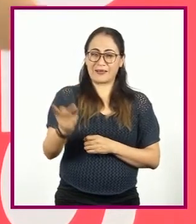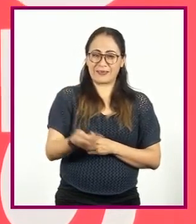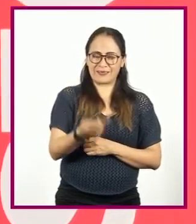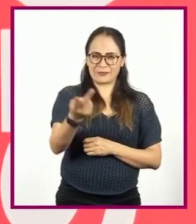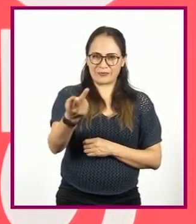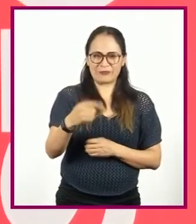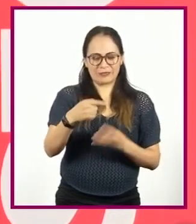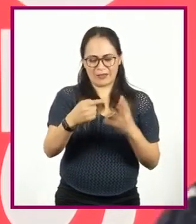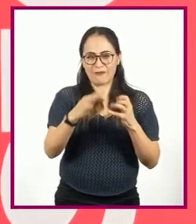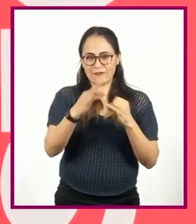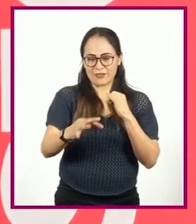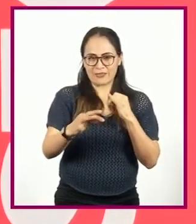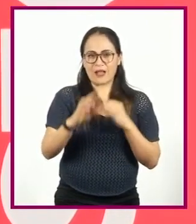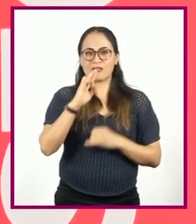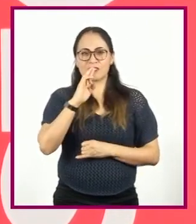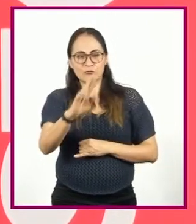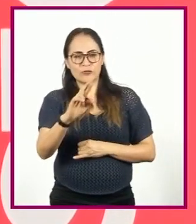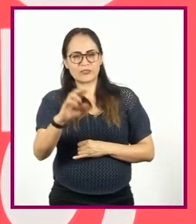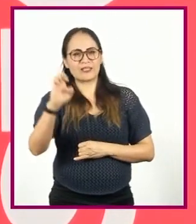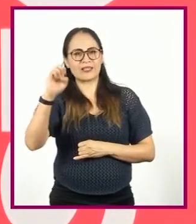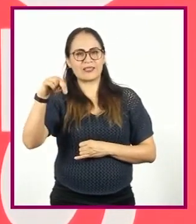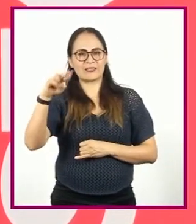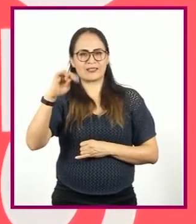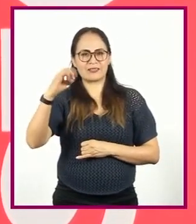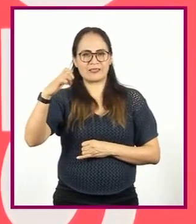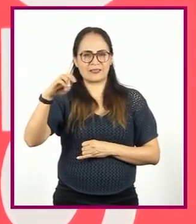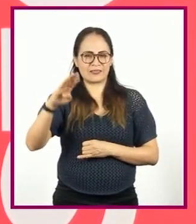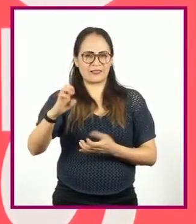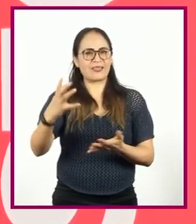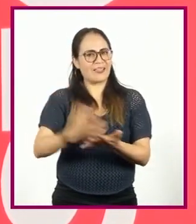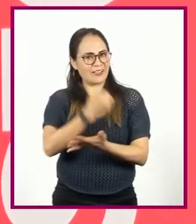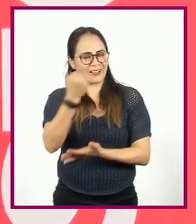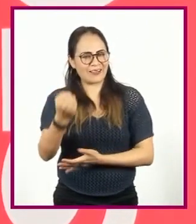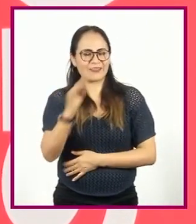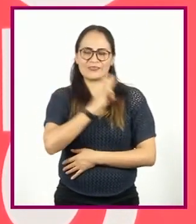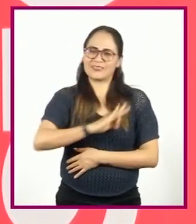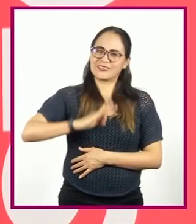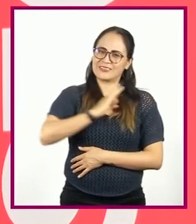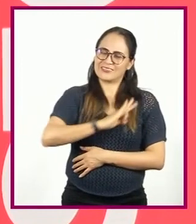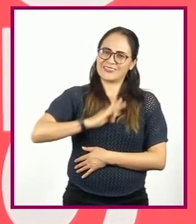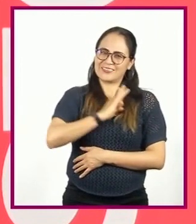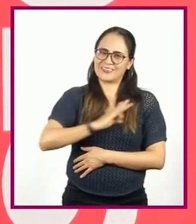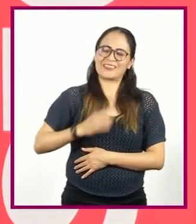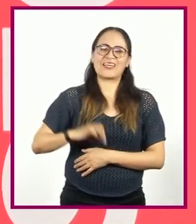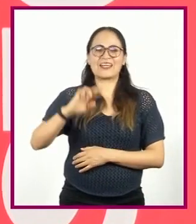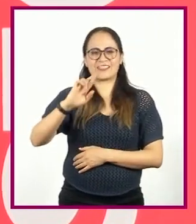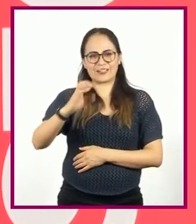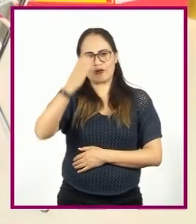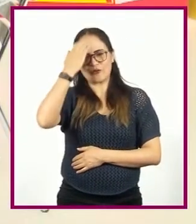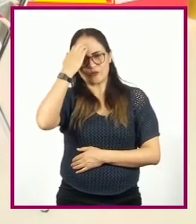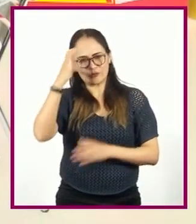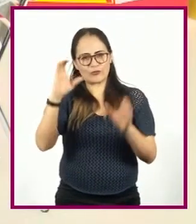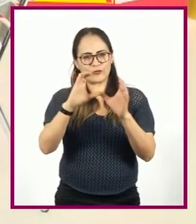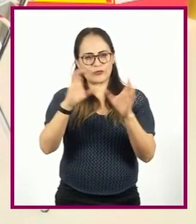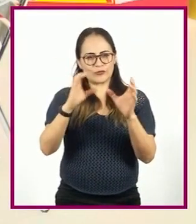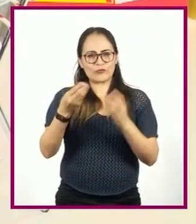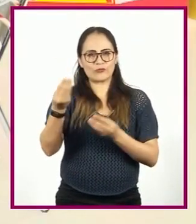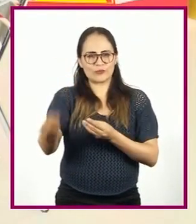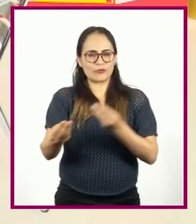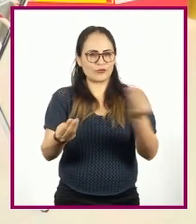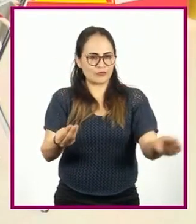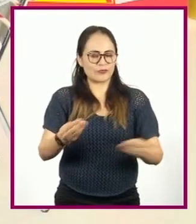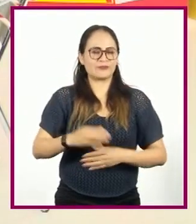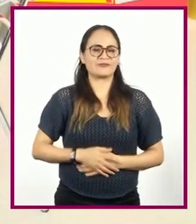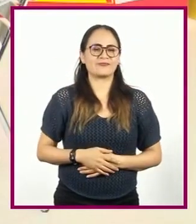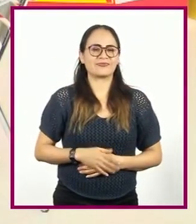Enrique gana. ¡Muchas felicidades! La maestra Sabina hará entrega de los reconocimientos. Está